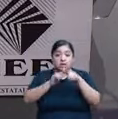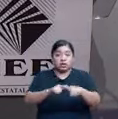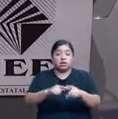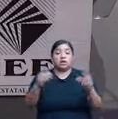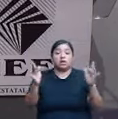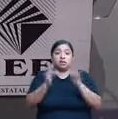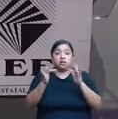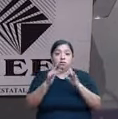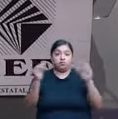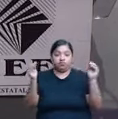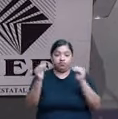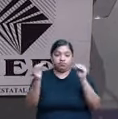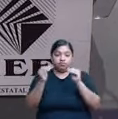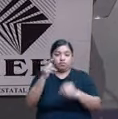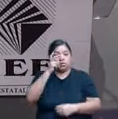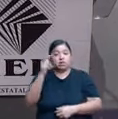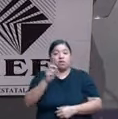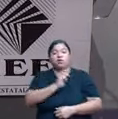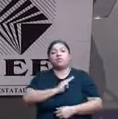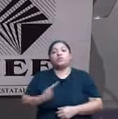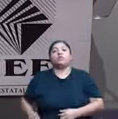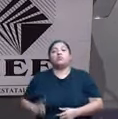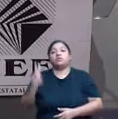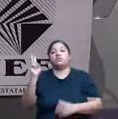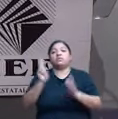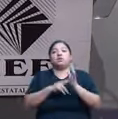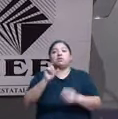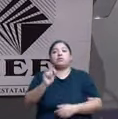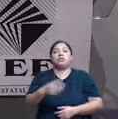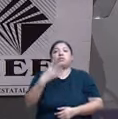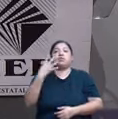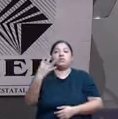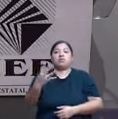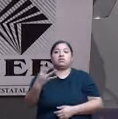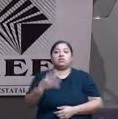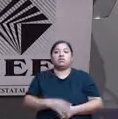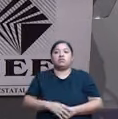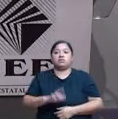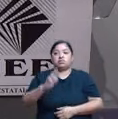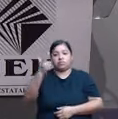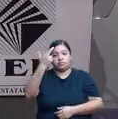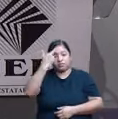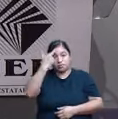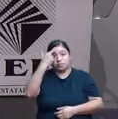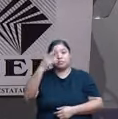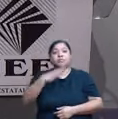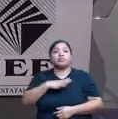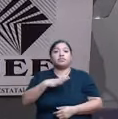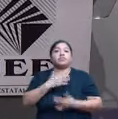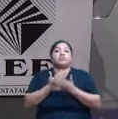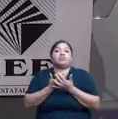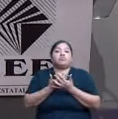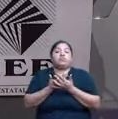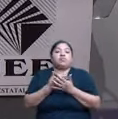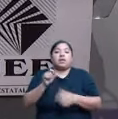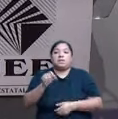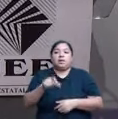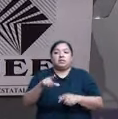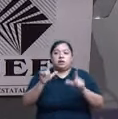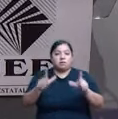los siguientes debates de Hidalgo de Ayuntamientos 2024. Les recordamos que los esperamos por este